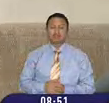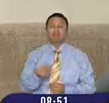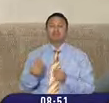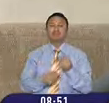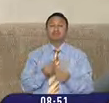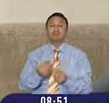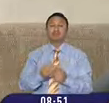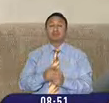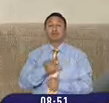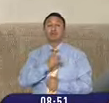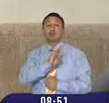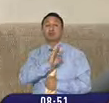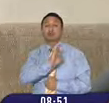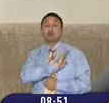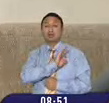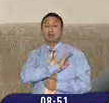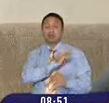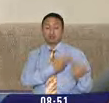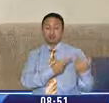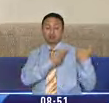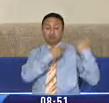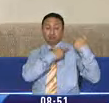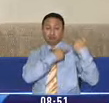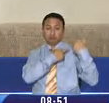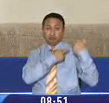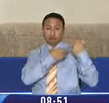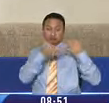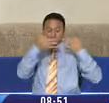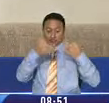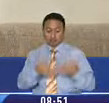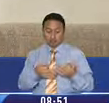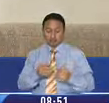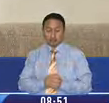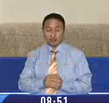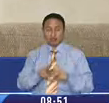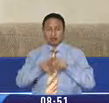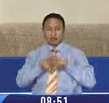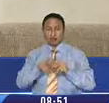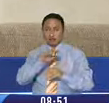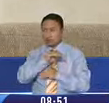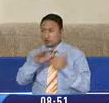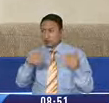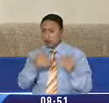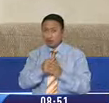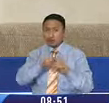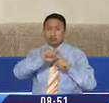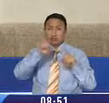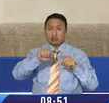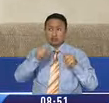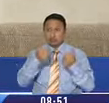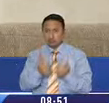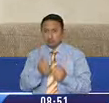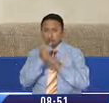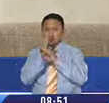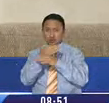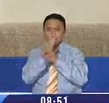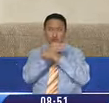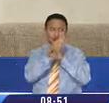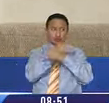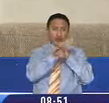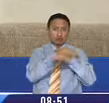cumplir técnica y responsablemente con verificar que todos los sistemas estén funcionando